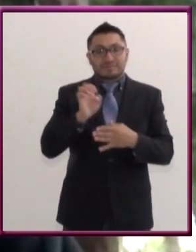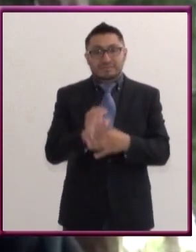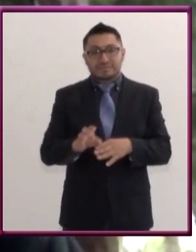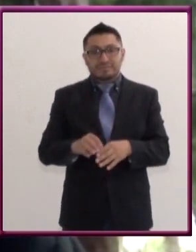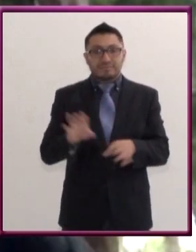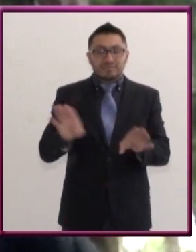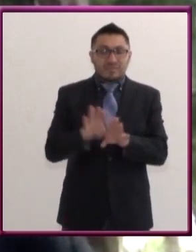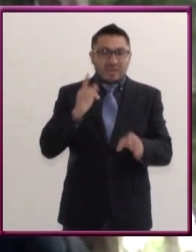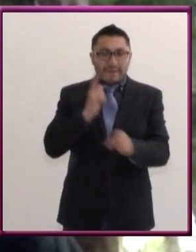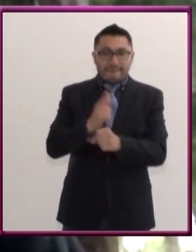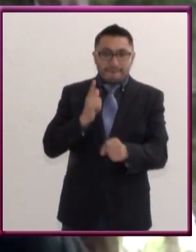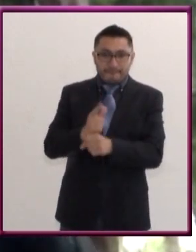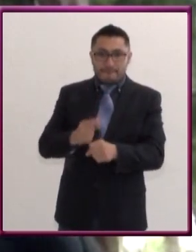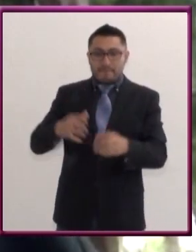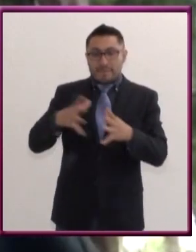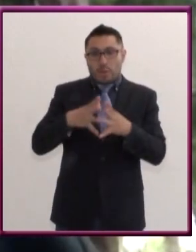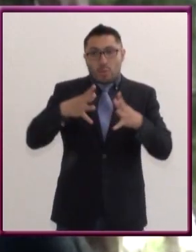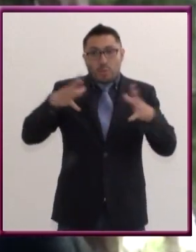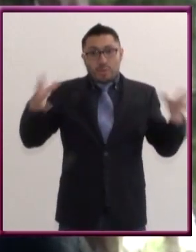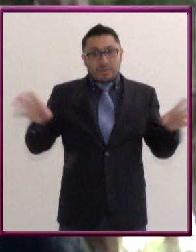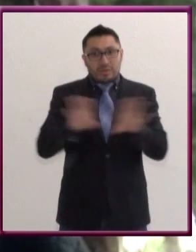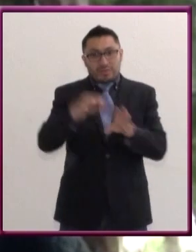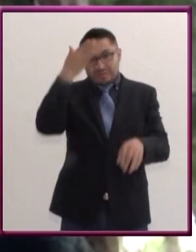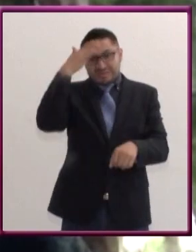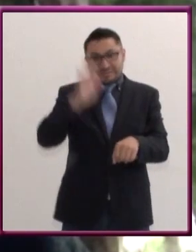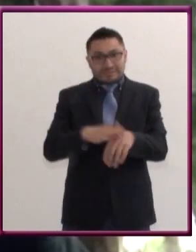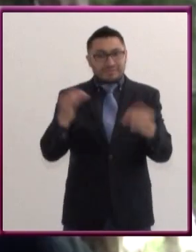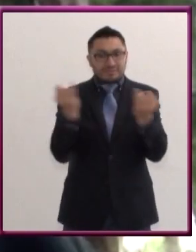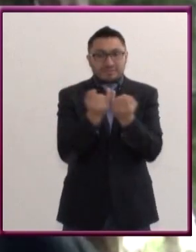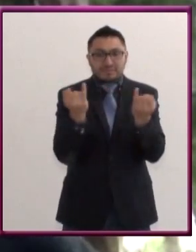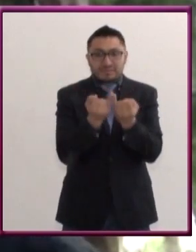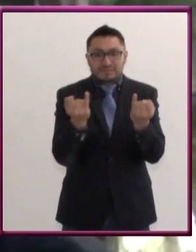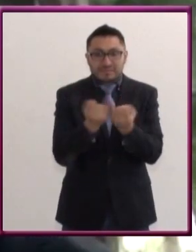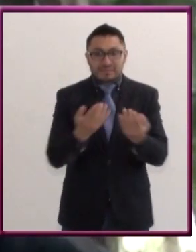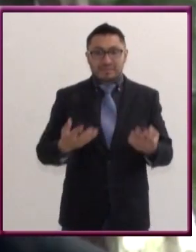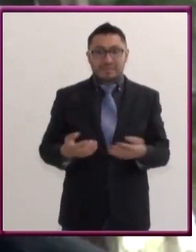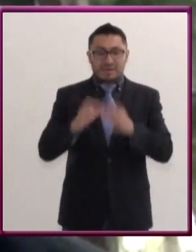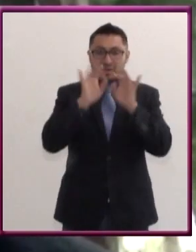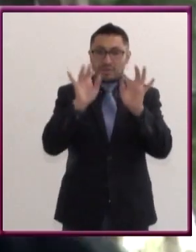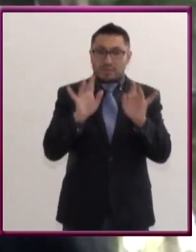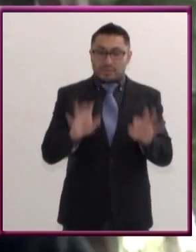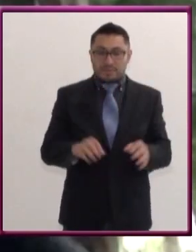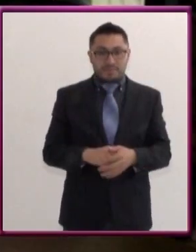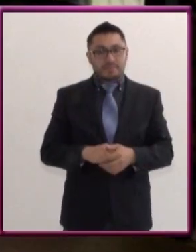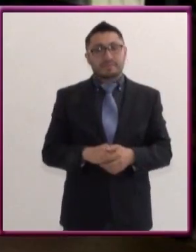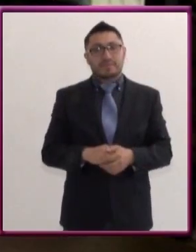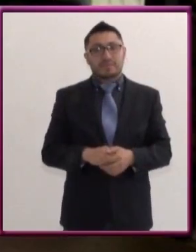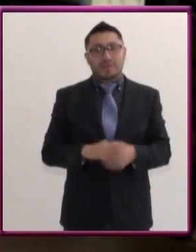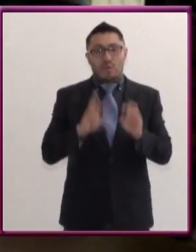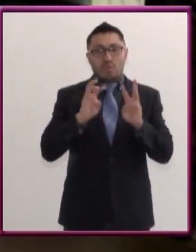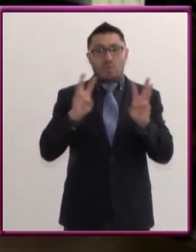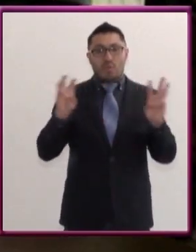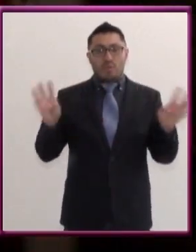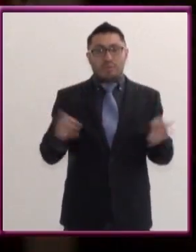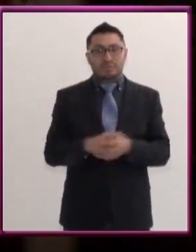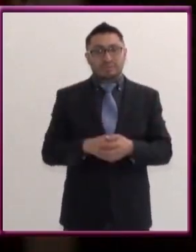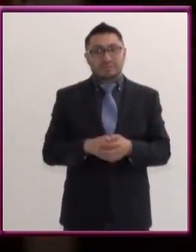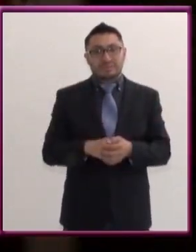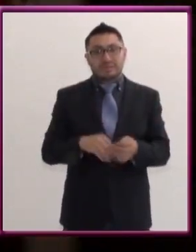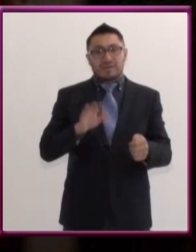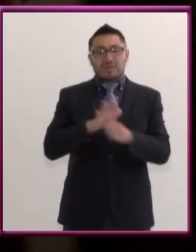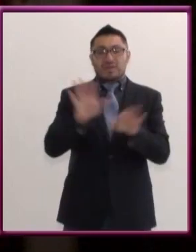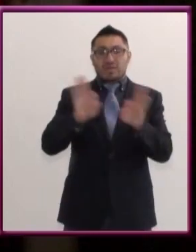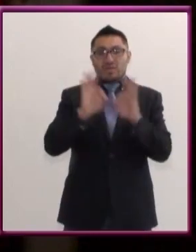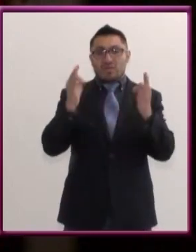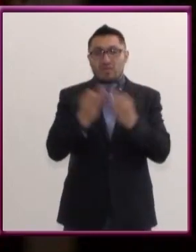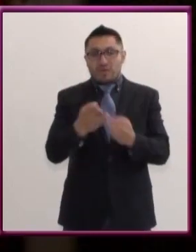Entonces, el cálculo pues es tan grande como la memoria y como la capacidad del equipo de cómputo. Wow. Oye, ¿y en qué